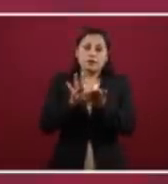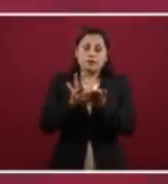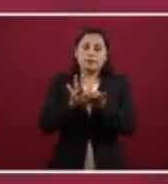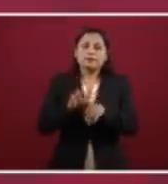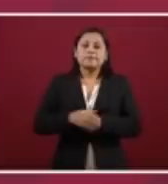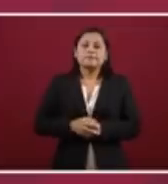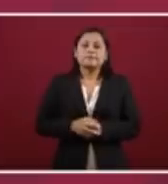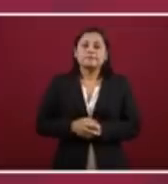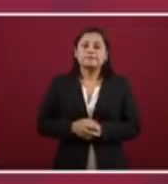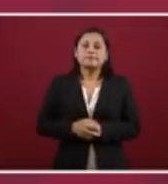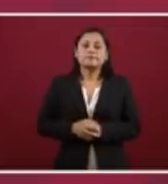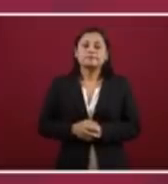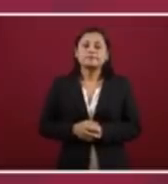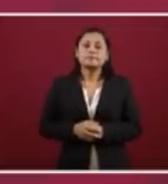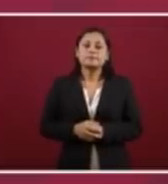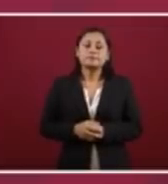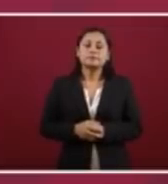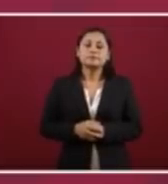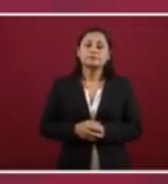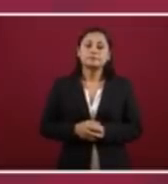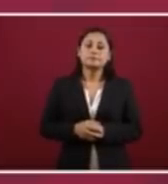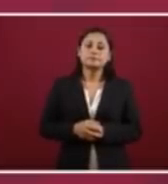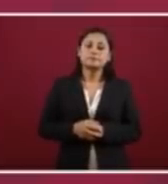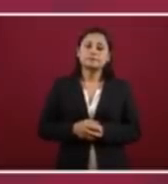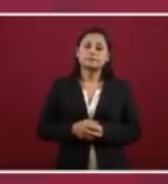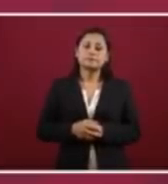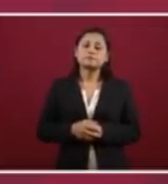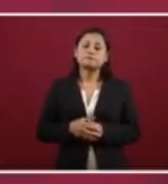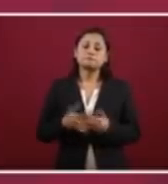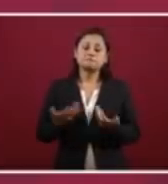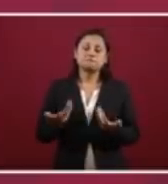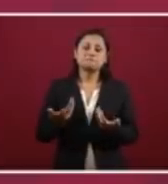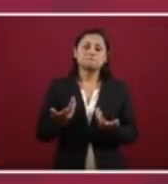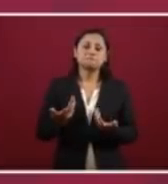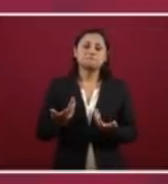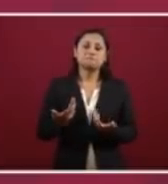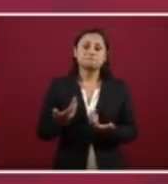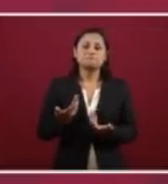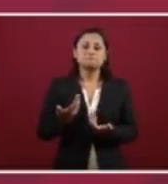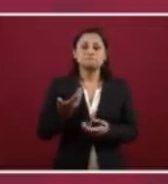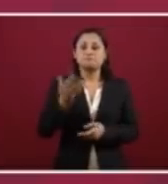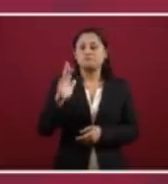recordación de estos sismos. Vamos a estar